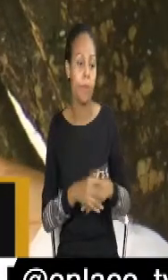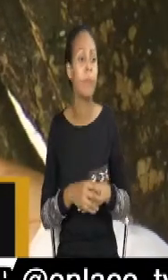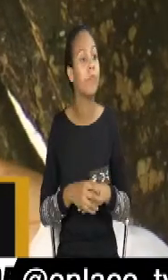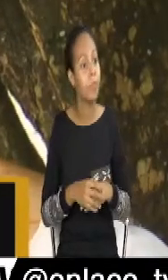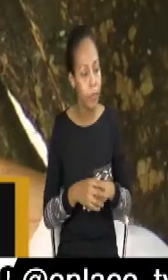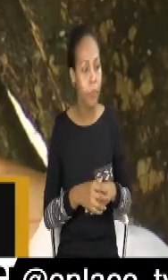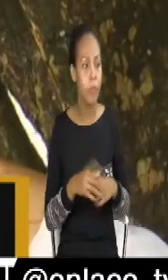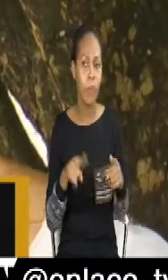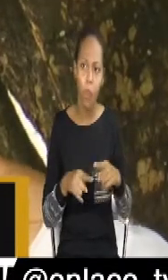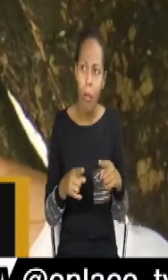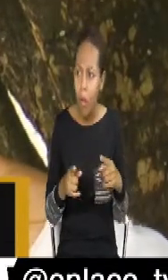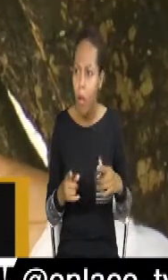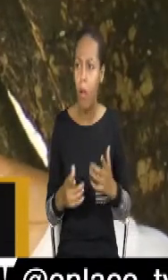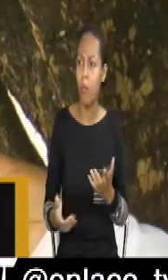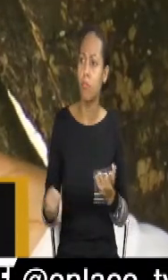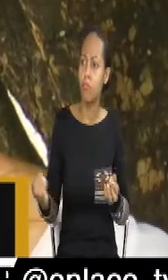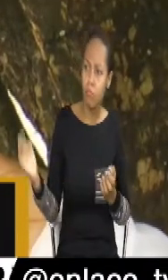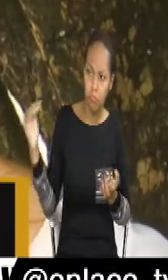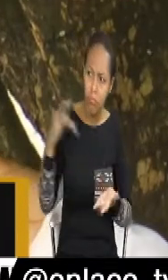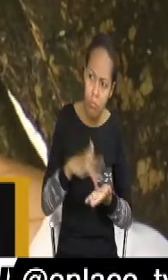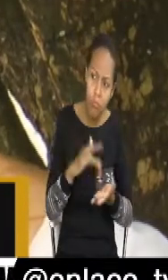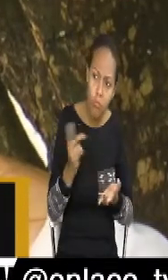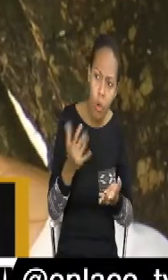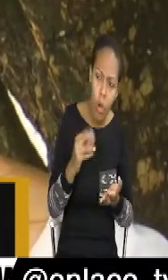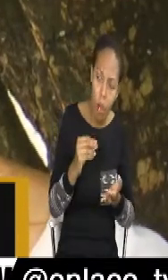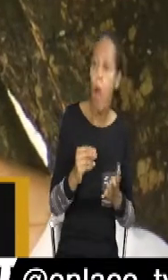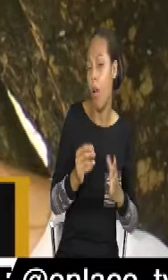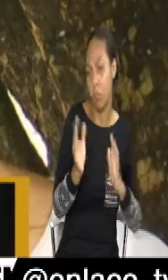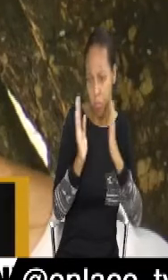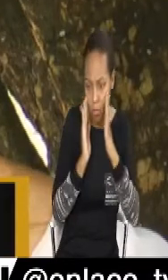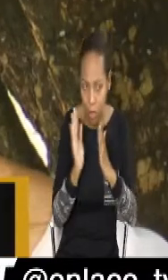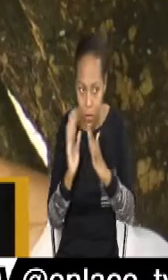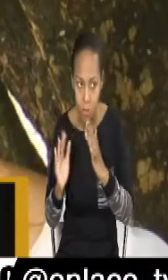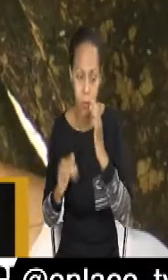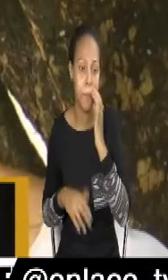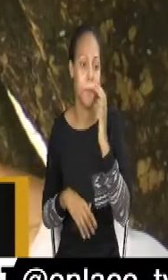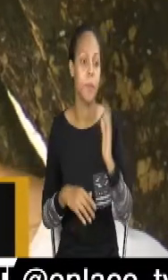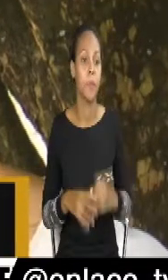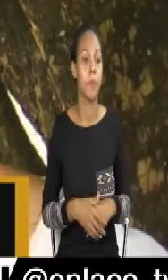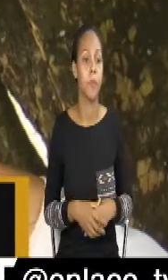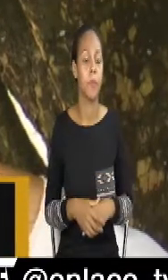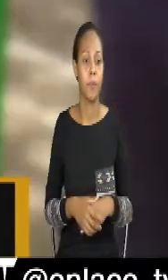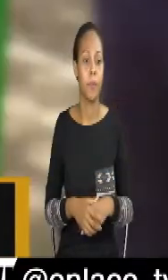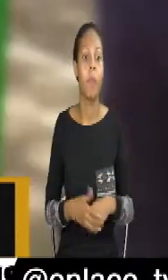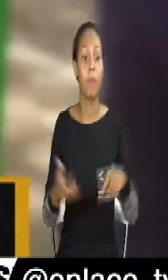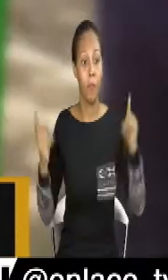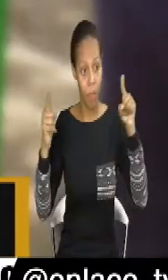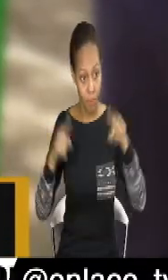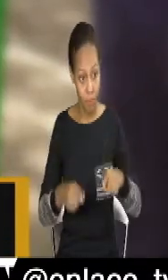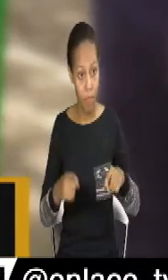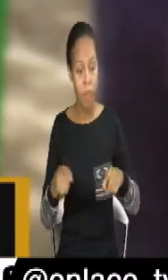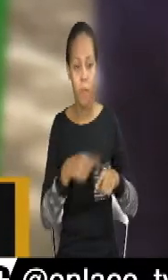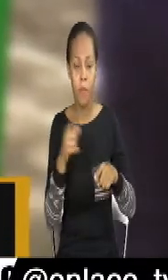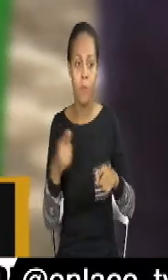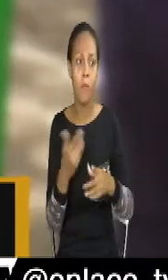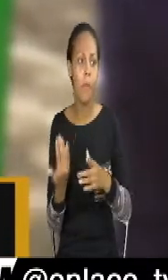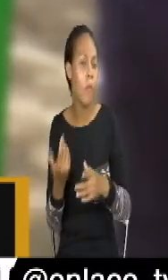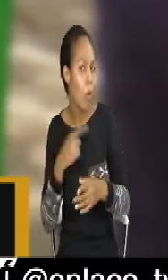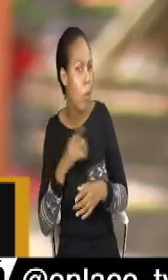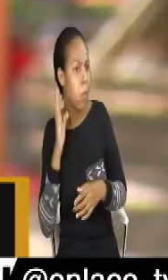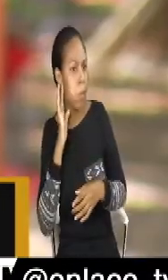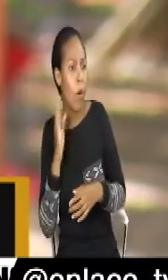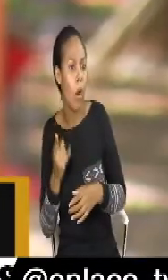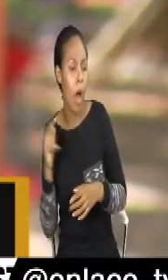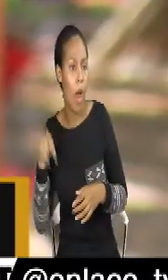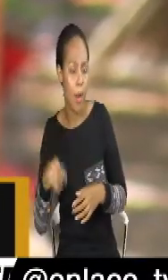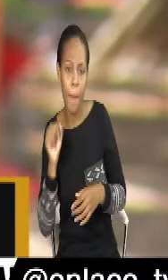este tipo de casos, situaciones en el municipio, y pues también queda como fruto de esto una gran articulación que hay institucional en el municipio de